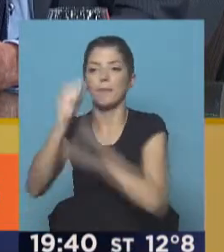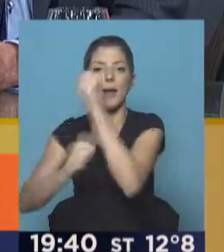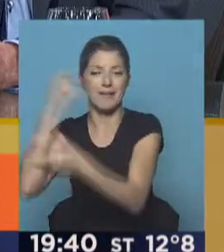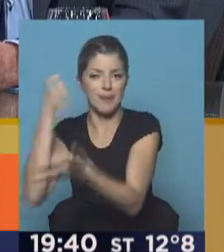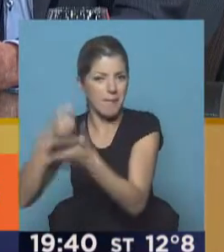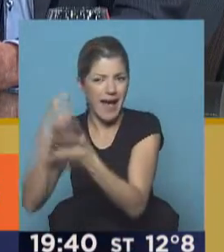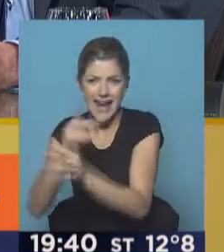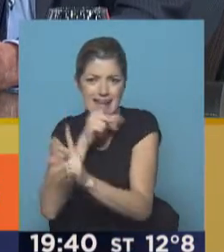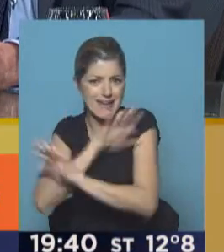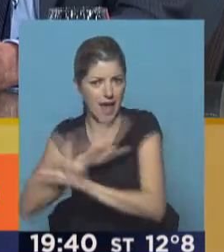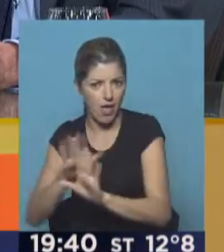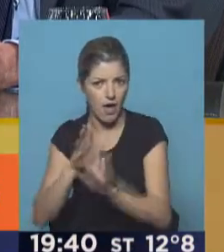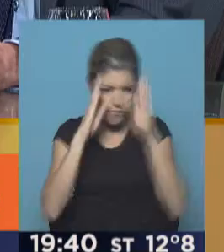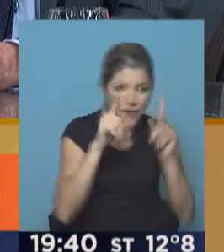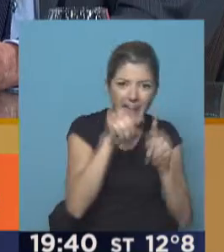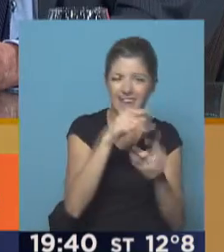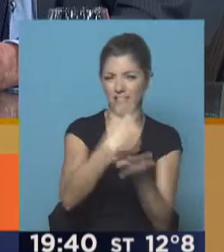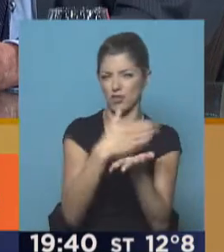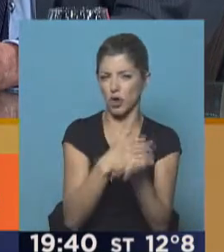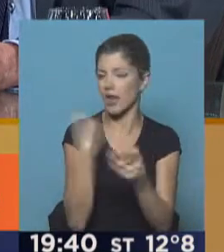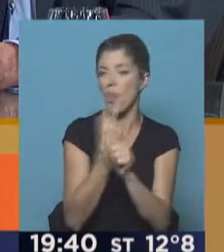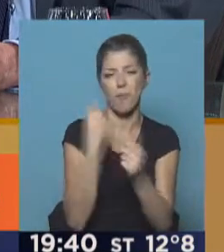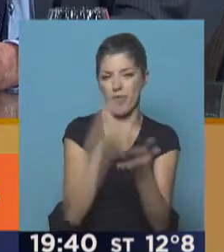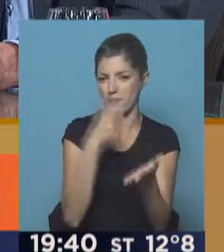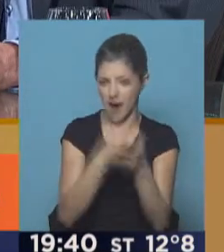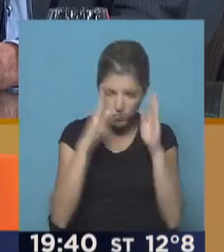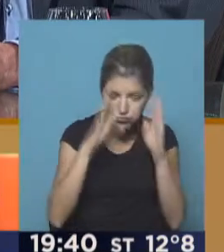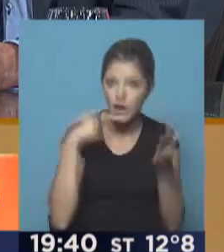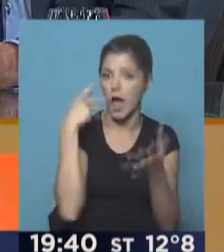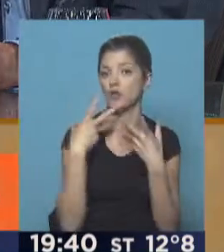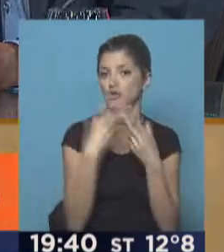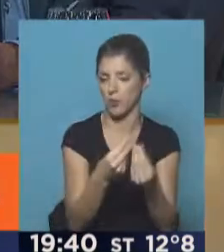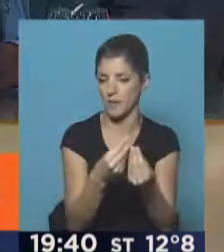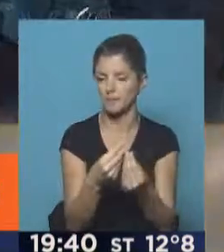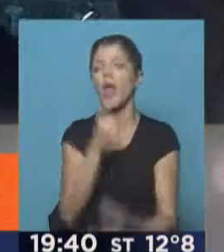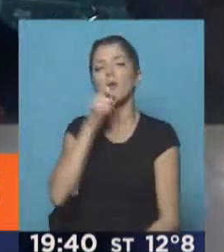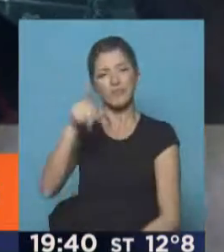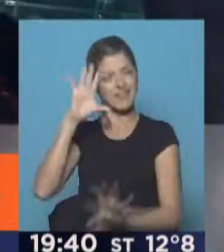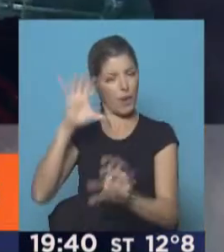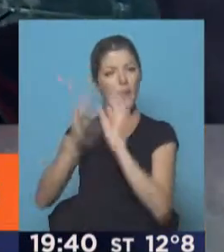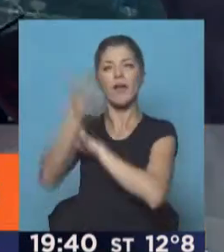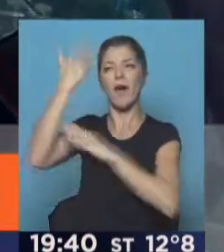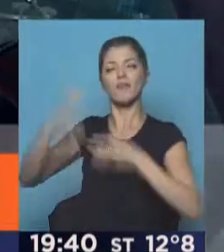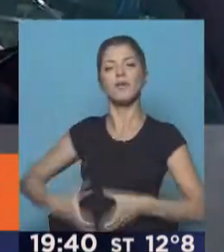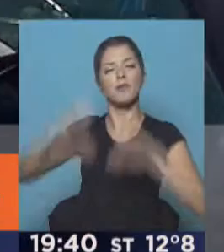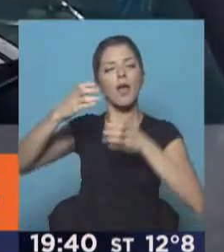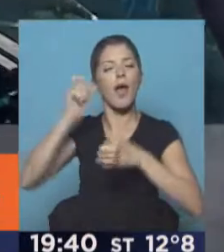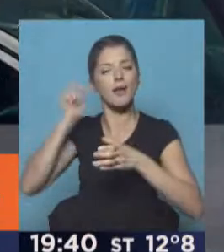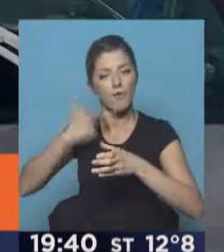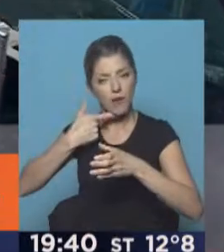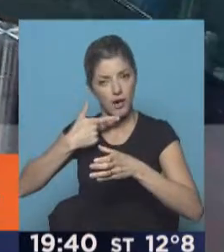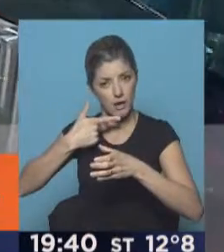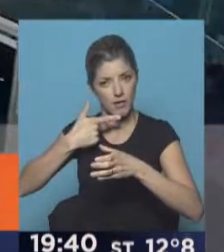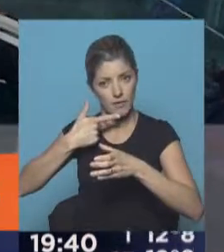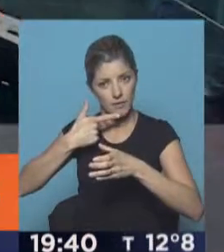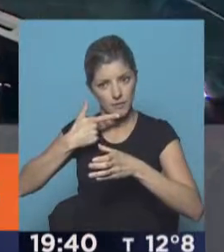sino como había pasado, no sé si se acuerdan, con la garrafa. ¿Se acuerdan que había una garrafa social?